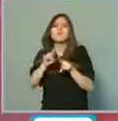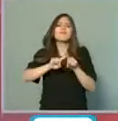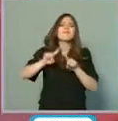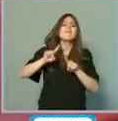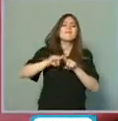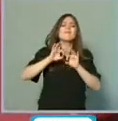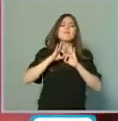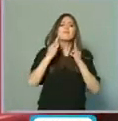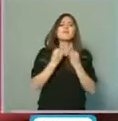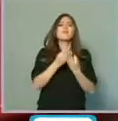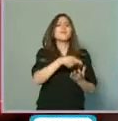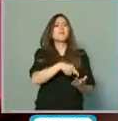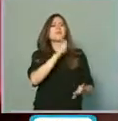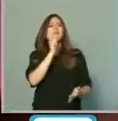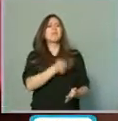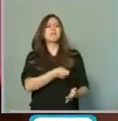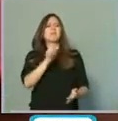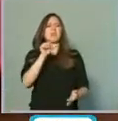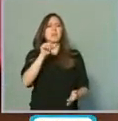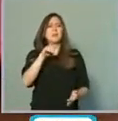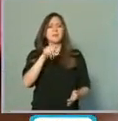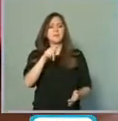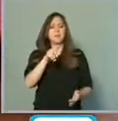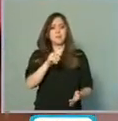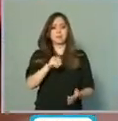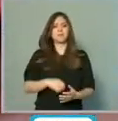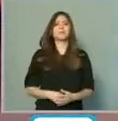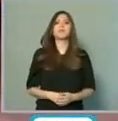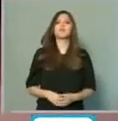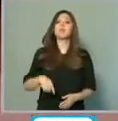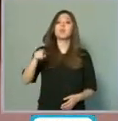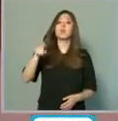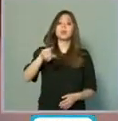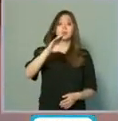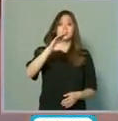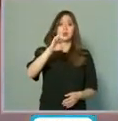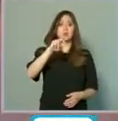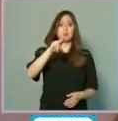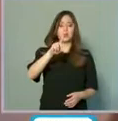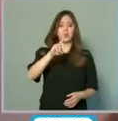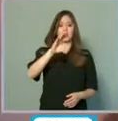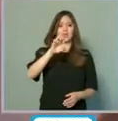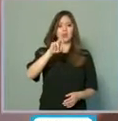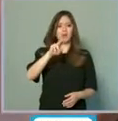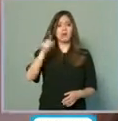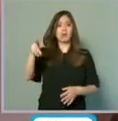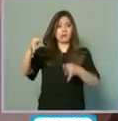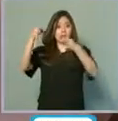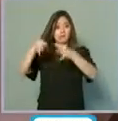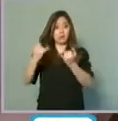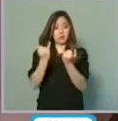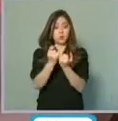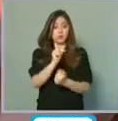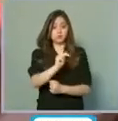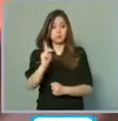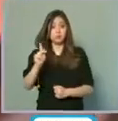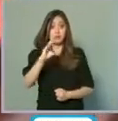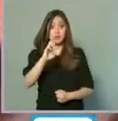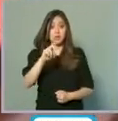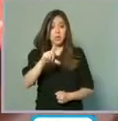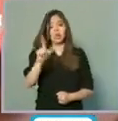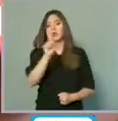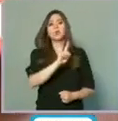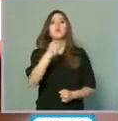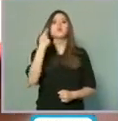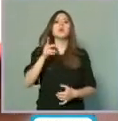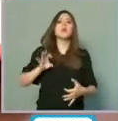es el amaranto? Fíjate, el amaranto es un pseudocereal, ¿sí? O sea, no tiene las características precisas de un cereal porque pertenece a la